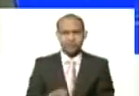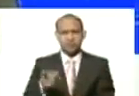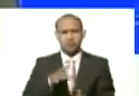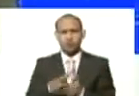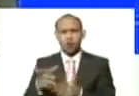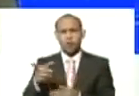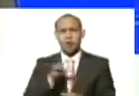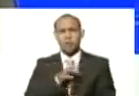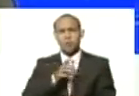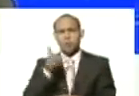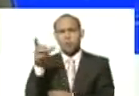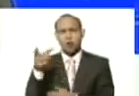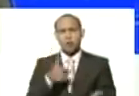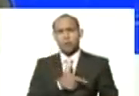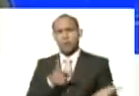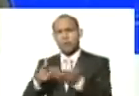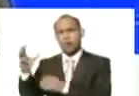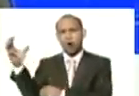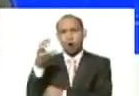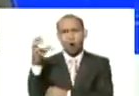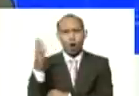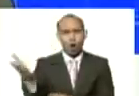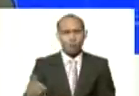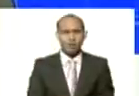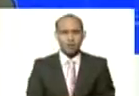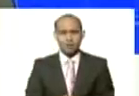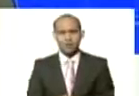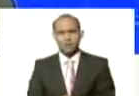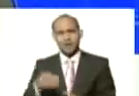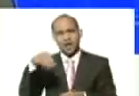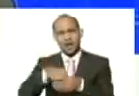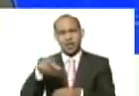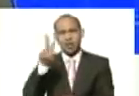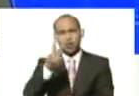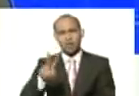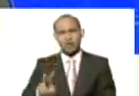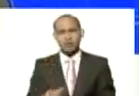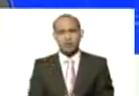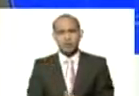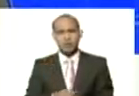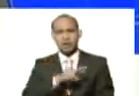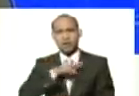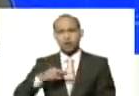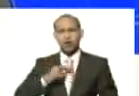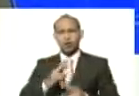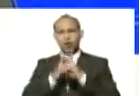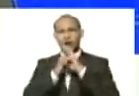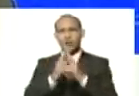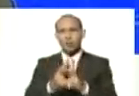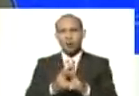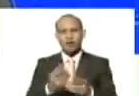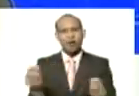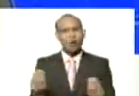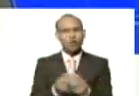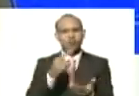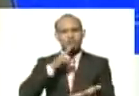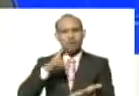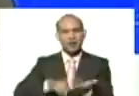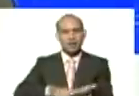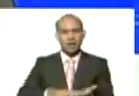de la guerrilla colombiana en territorio venezolano. Nosotros hemos respondido como debe ser, con la verdad.